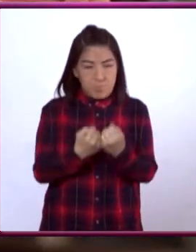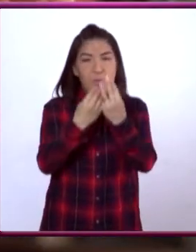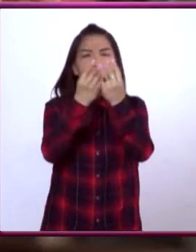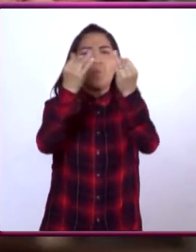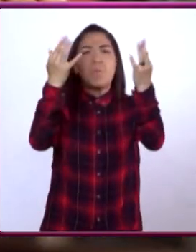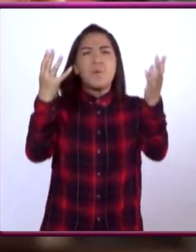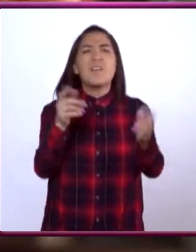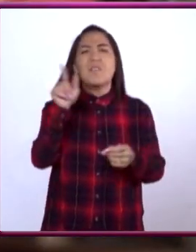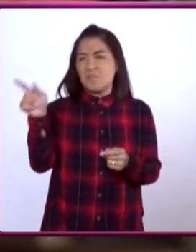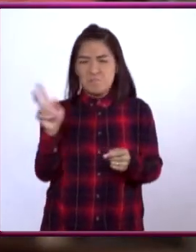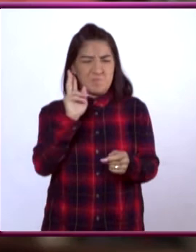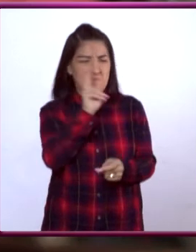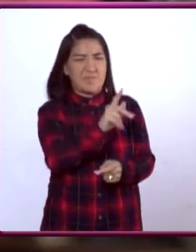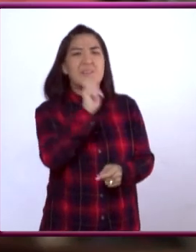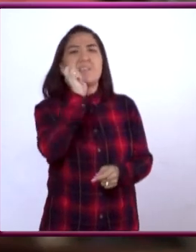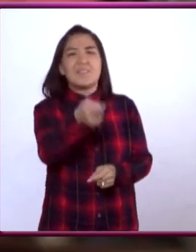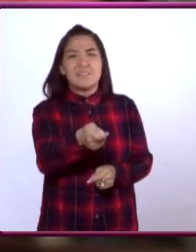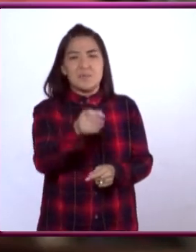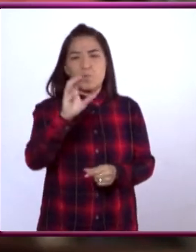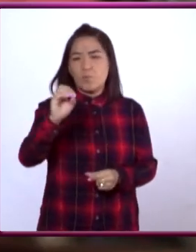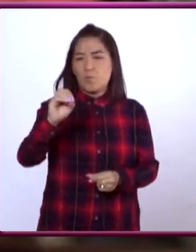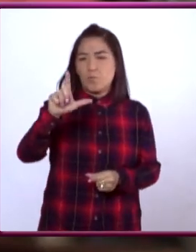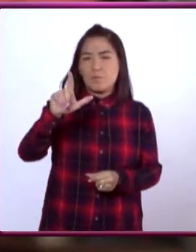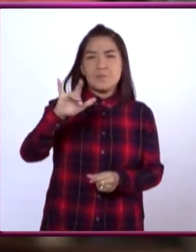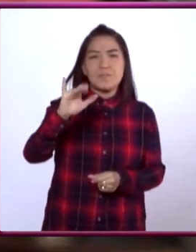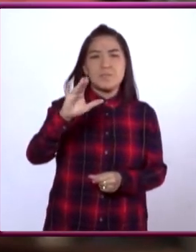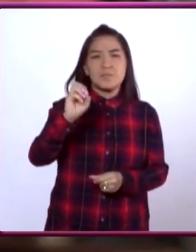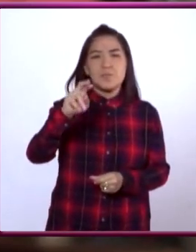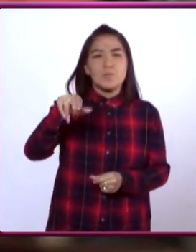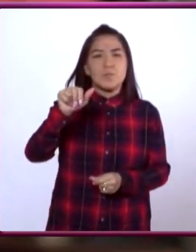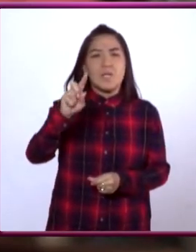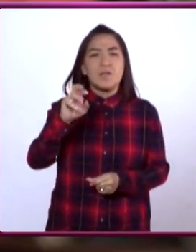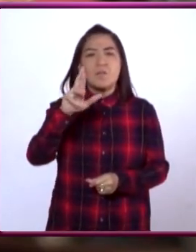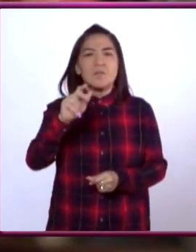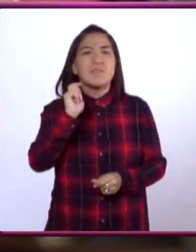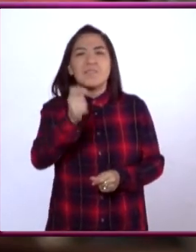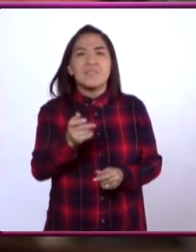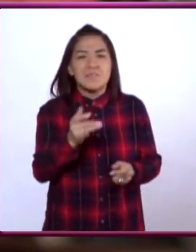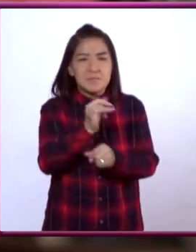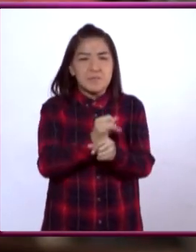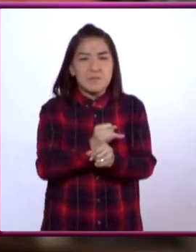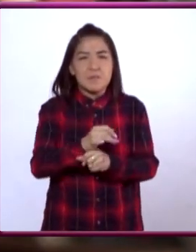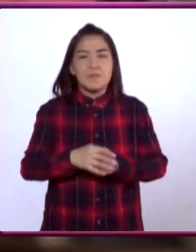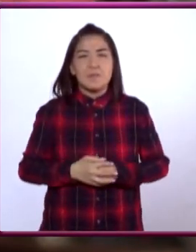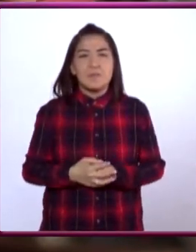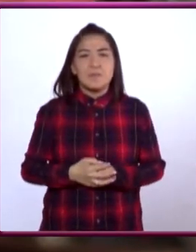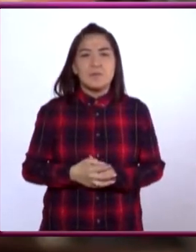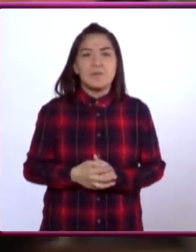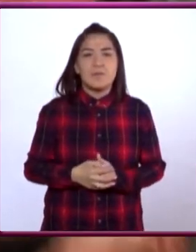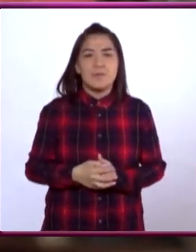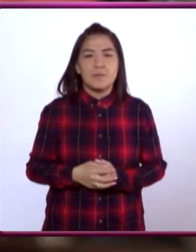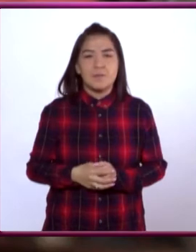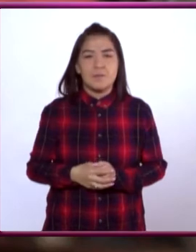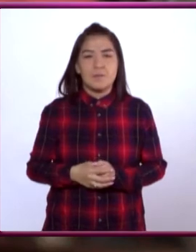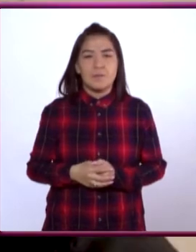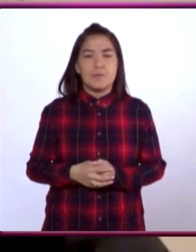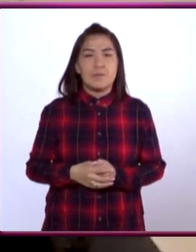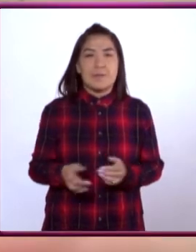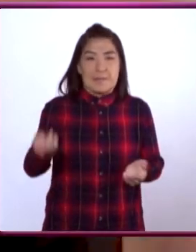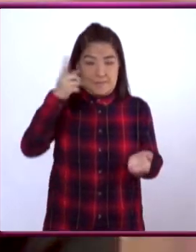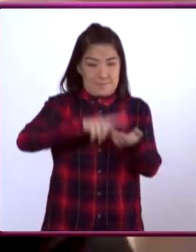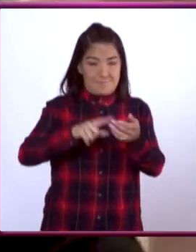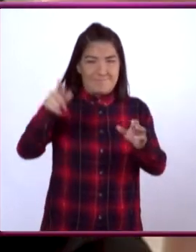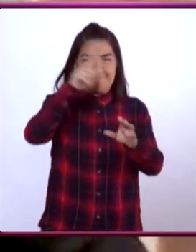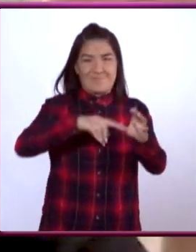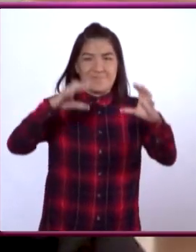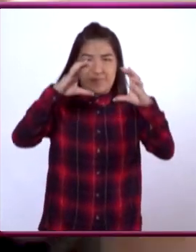¿no? ¿Qué es lo que detecta el colisionador? ¿Qué es lo que se estudia? ¿Qué extraen de ahí? ¿Qué investigación hacen con eso?